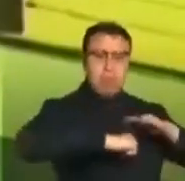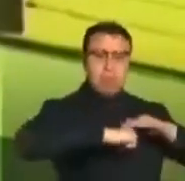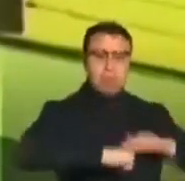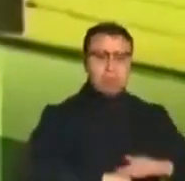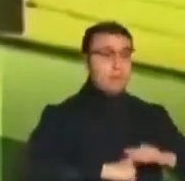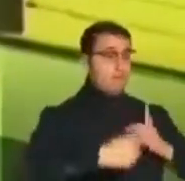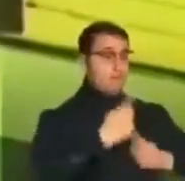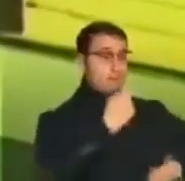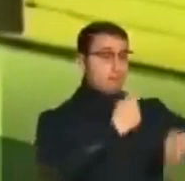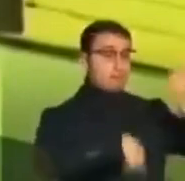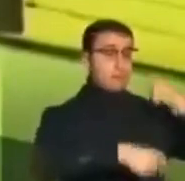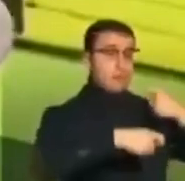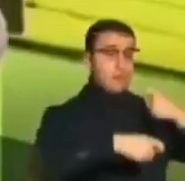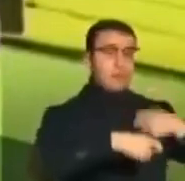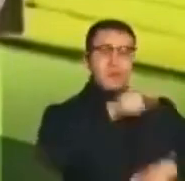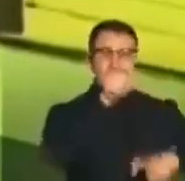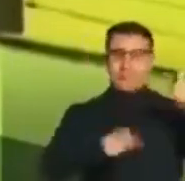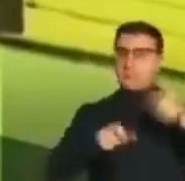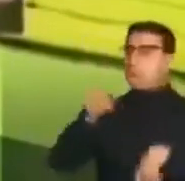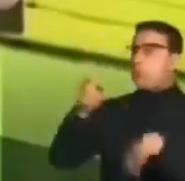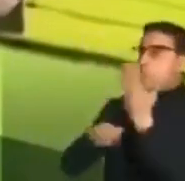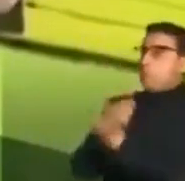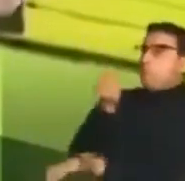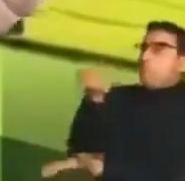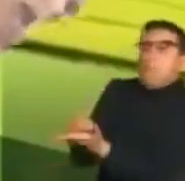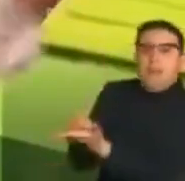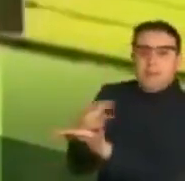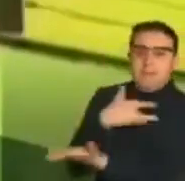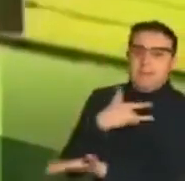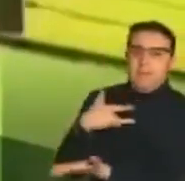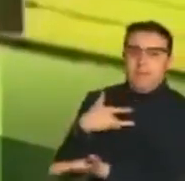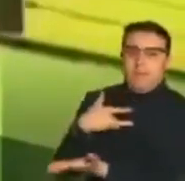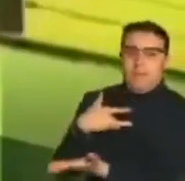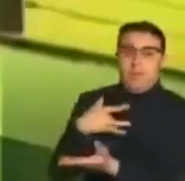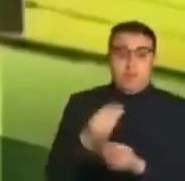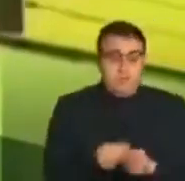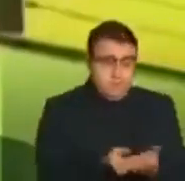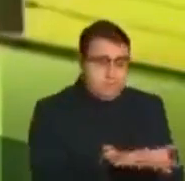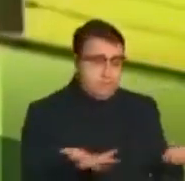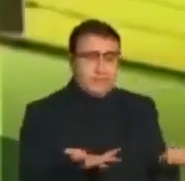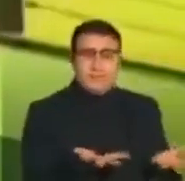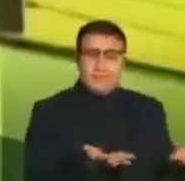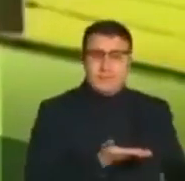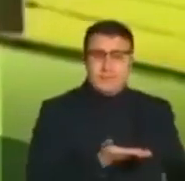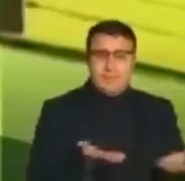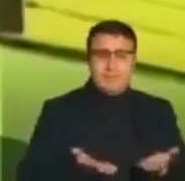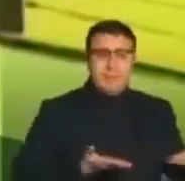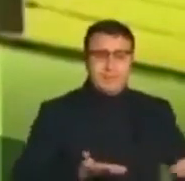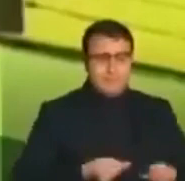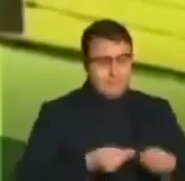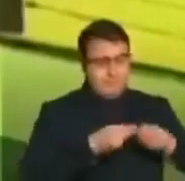un precio. Hay una oferta de servicios, máquinas,